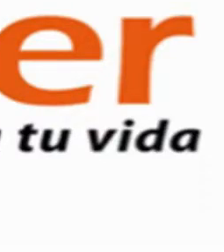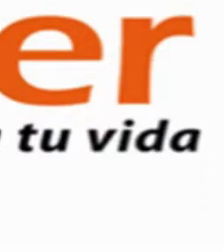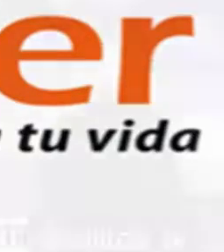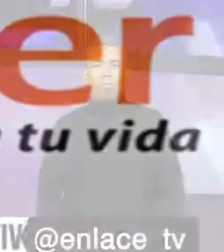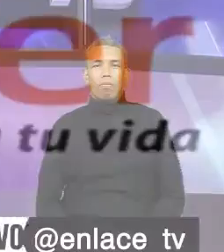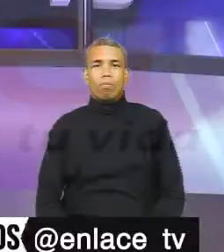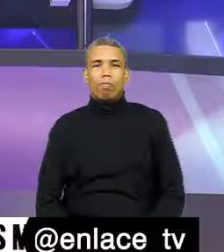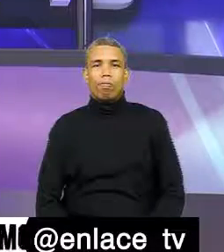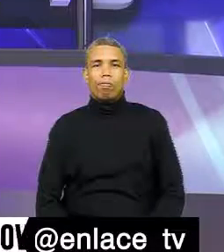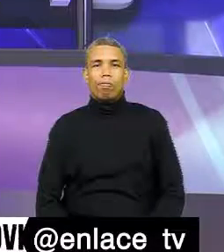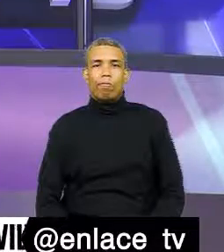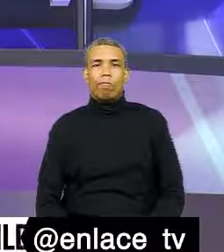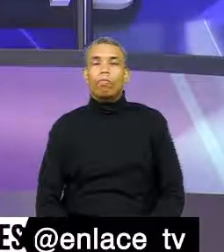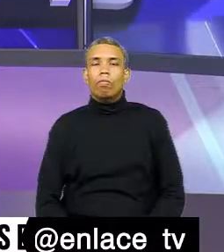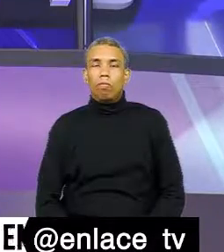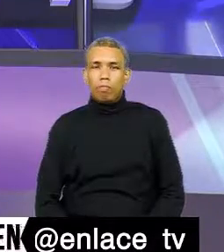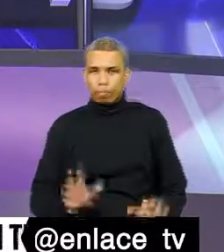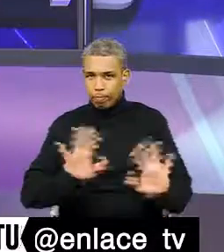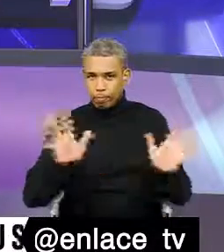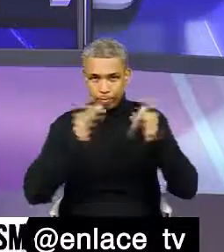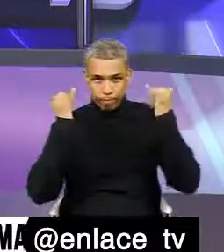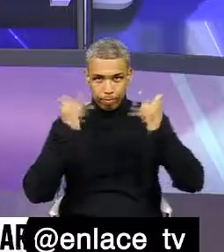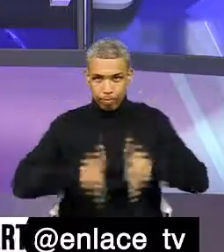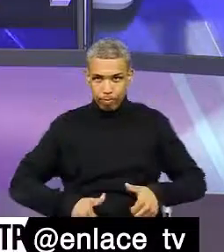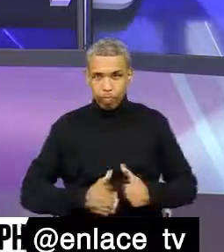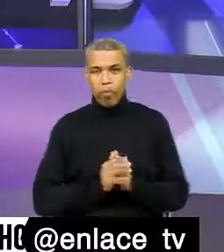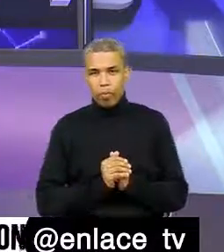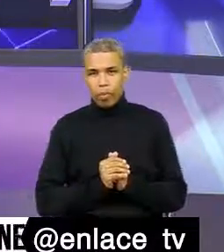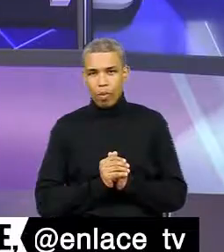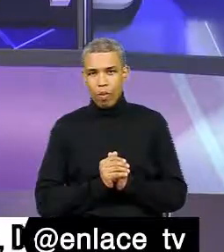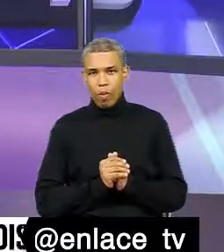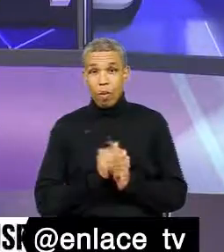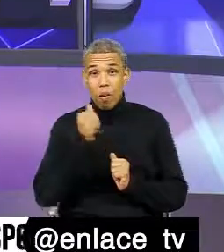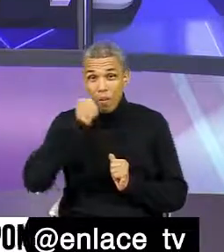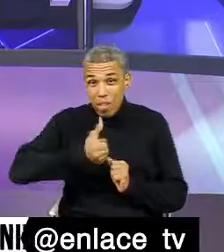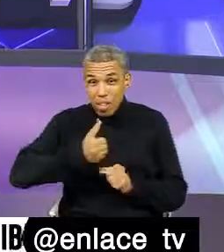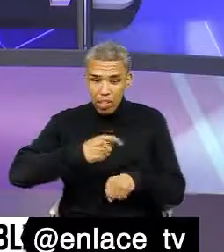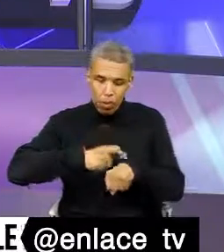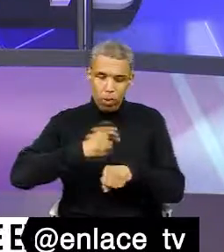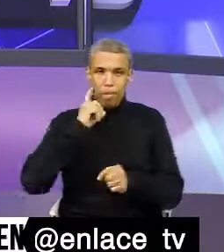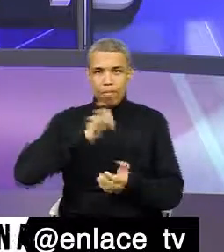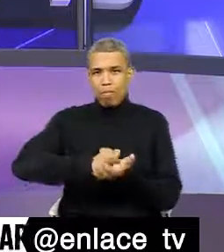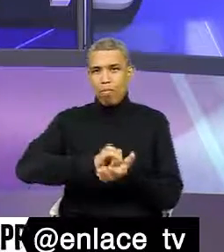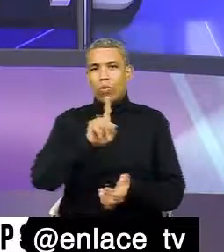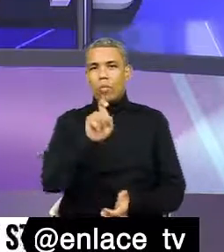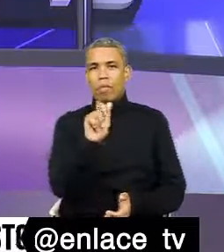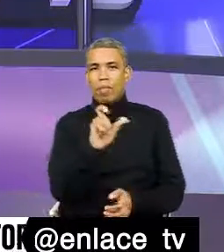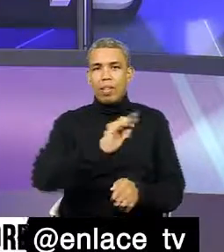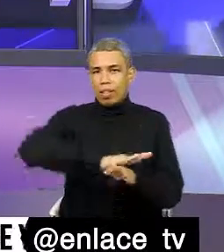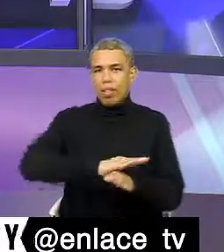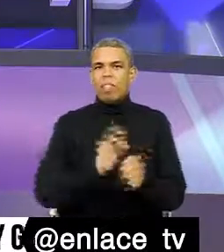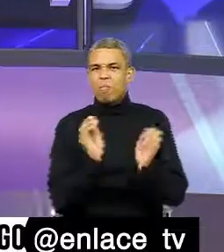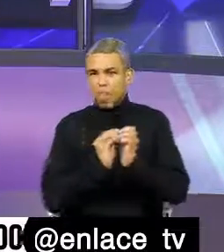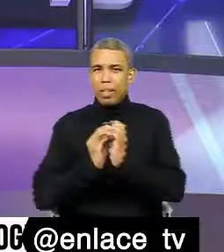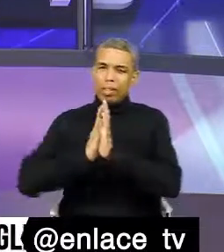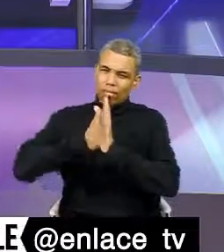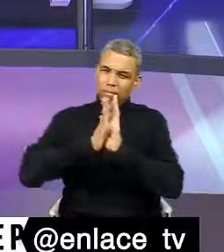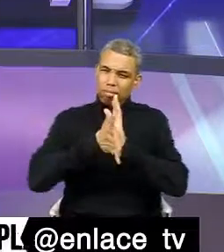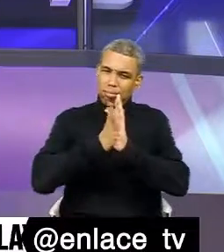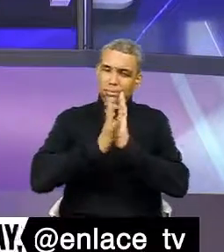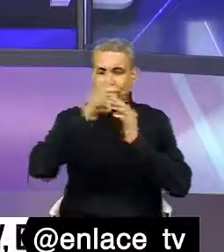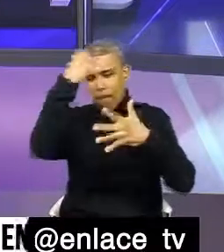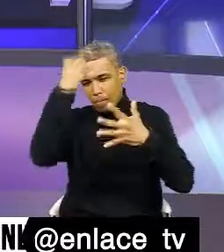vida. Hemos llegado al final de la presente emisión de Enlace Noticias. Mañana de nuevo los esperamos 6:30 en punto de la tarde para contarles más de